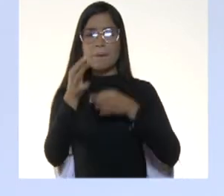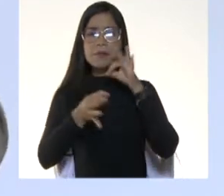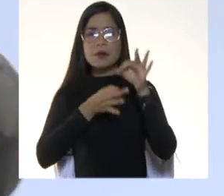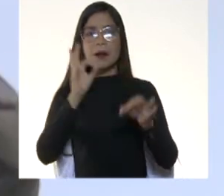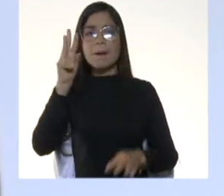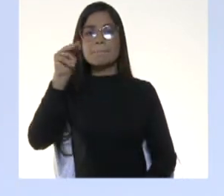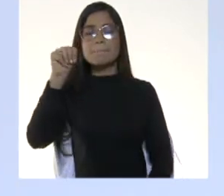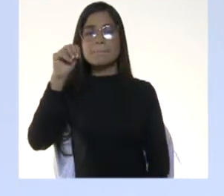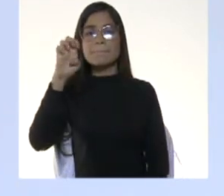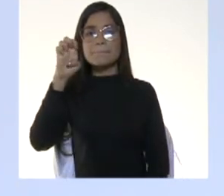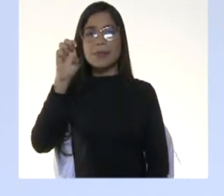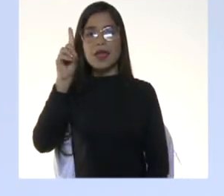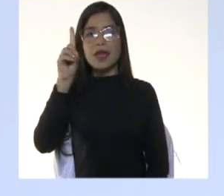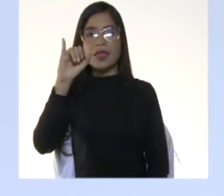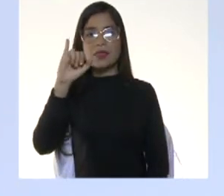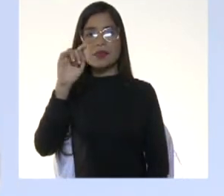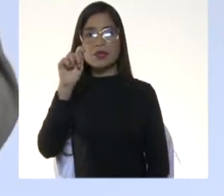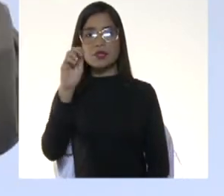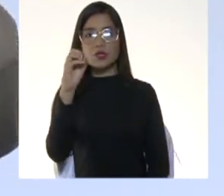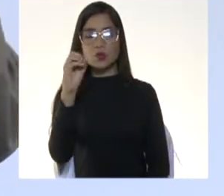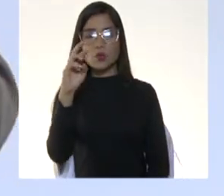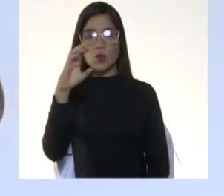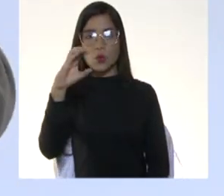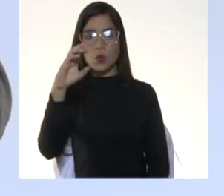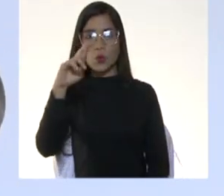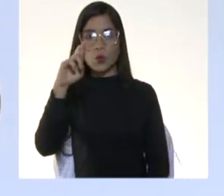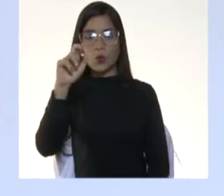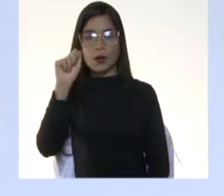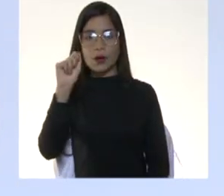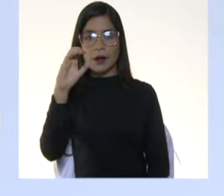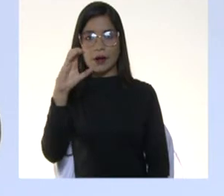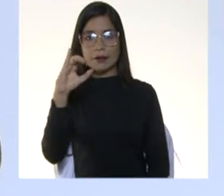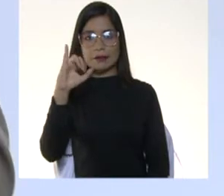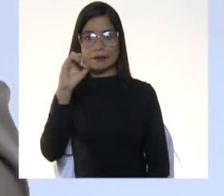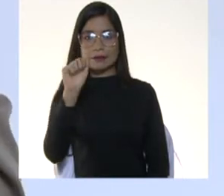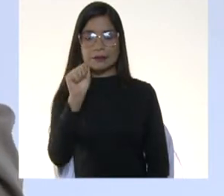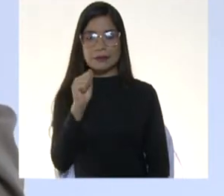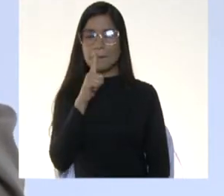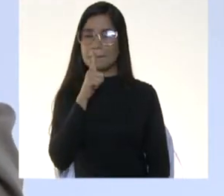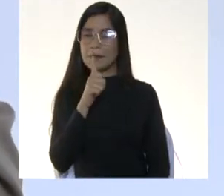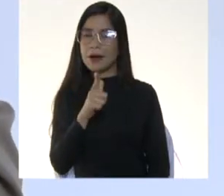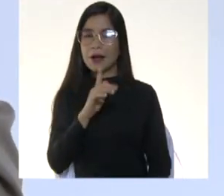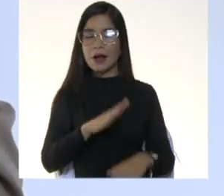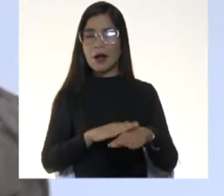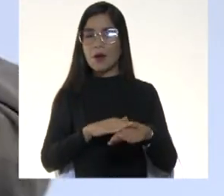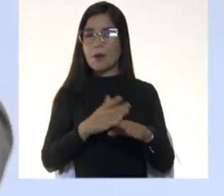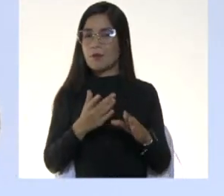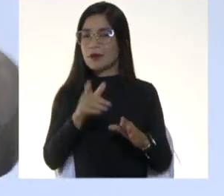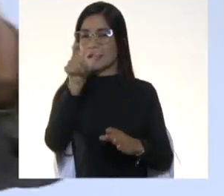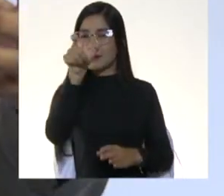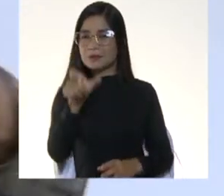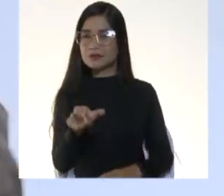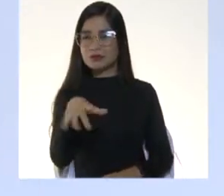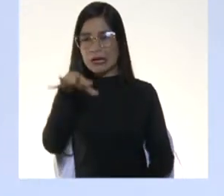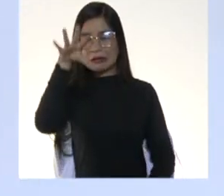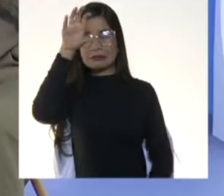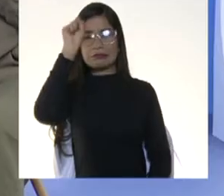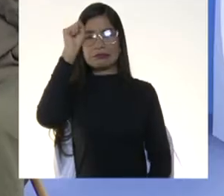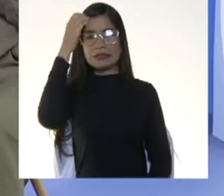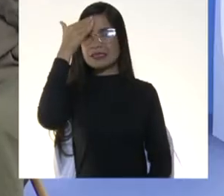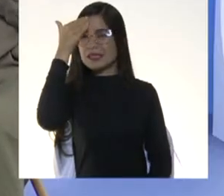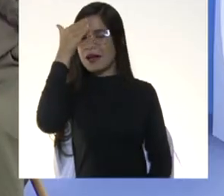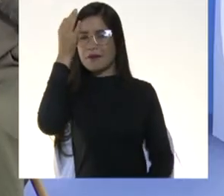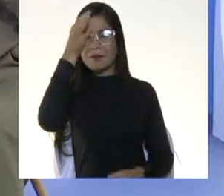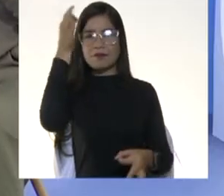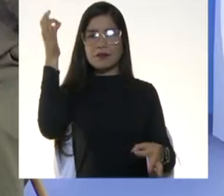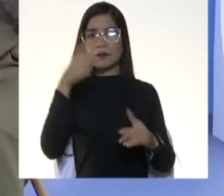es el hecho de tener una persona que entienda, conozca, pero si no defiende, y si no entiende lo que